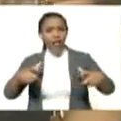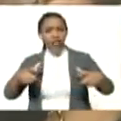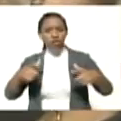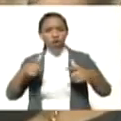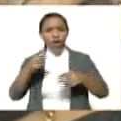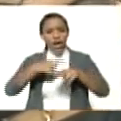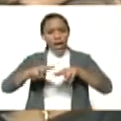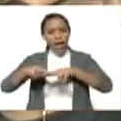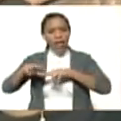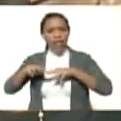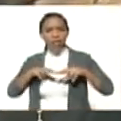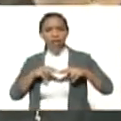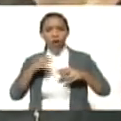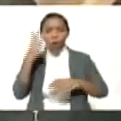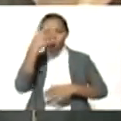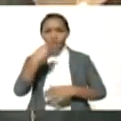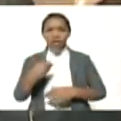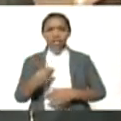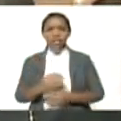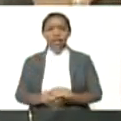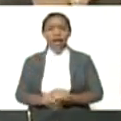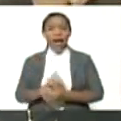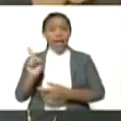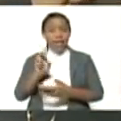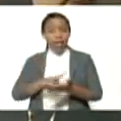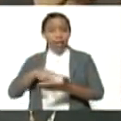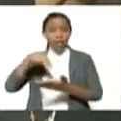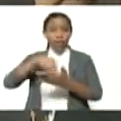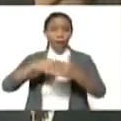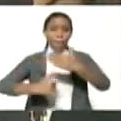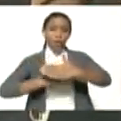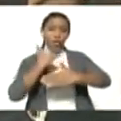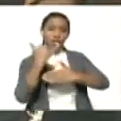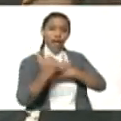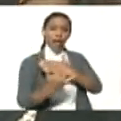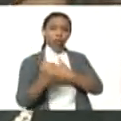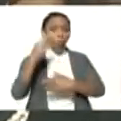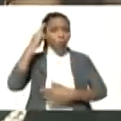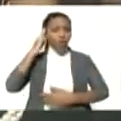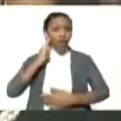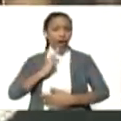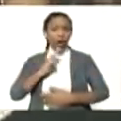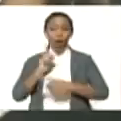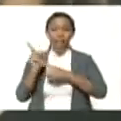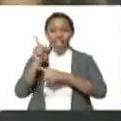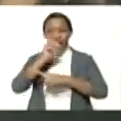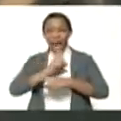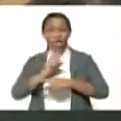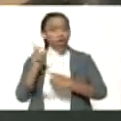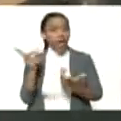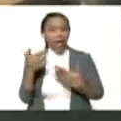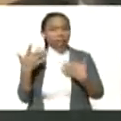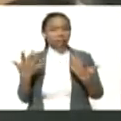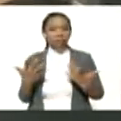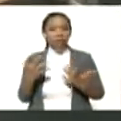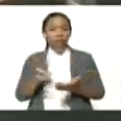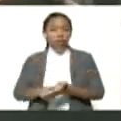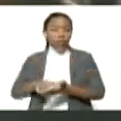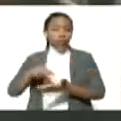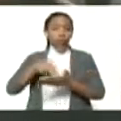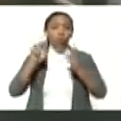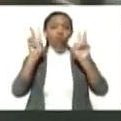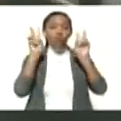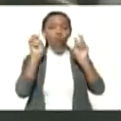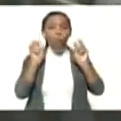fue un año del surgimiento del proyecto bolivariano, fue el año de surgimiento